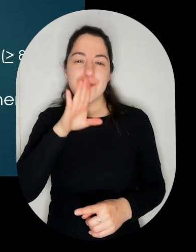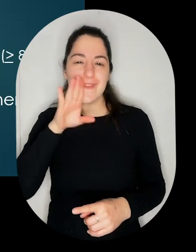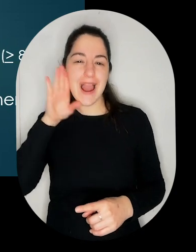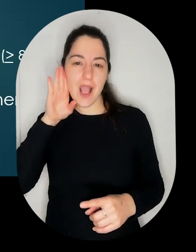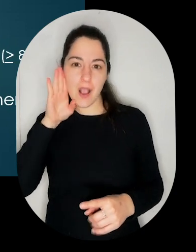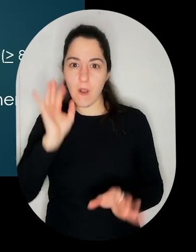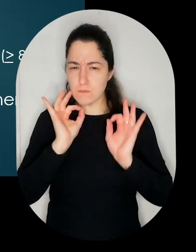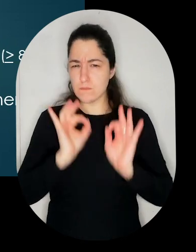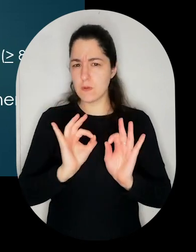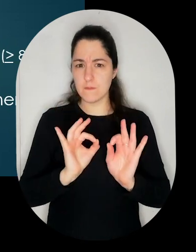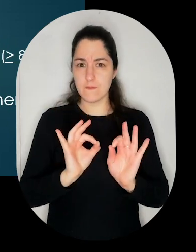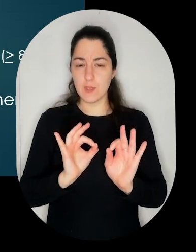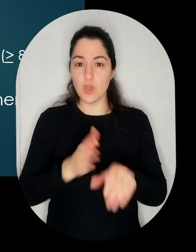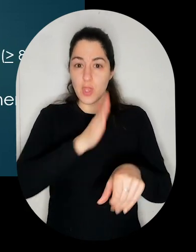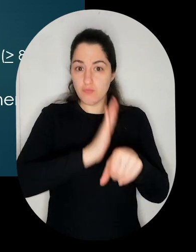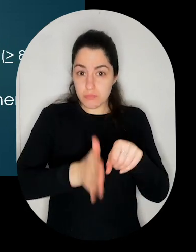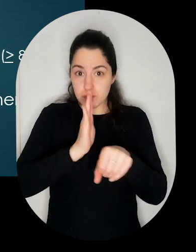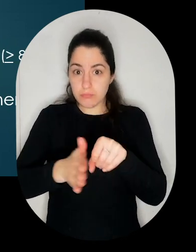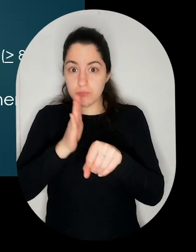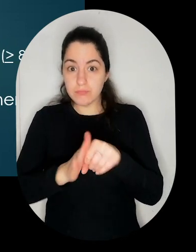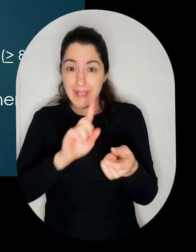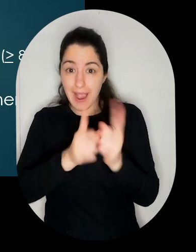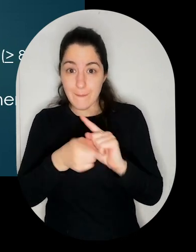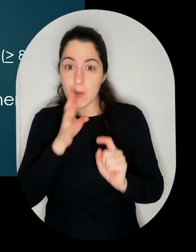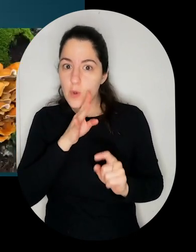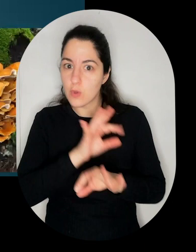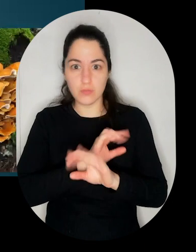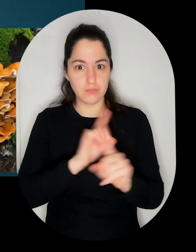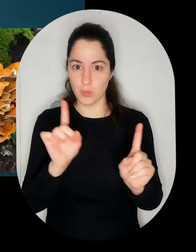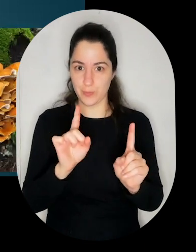no oxida al corte. ¿Ok? Al corte no oxida jamás.